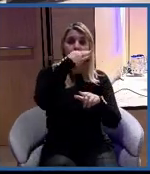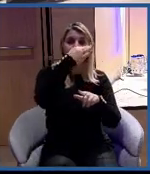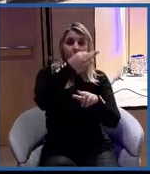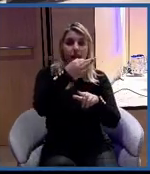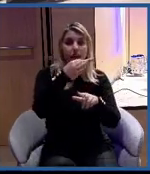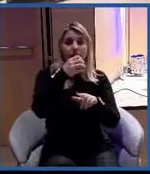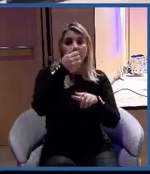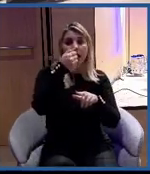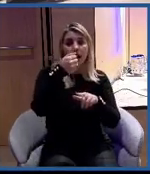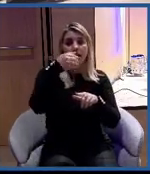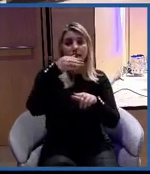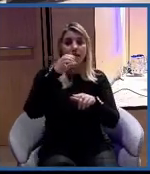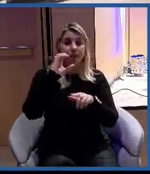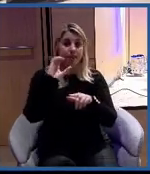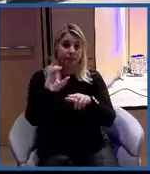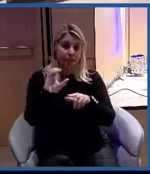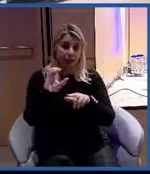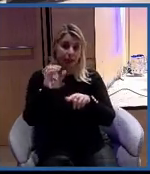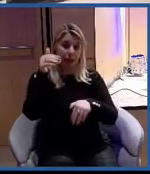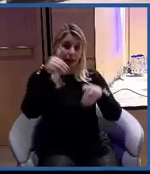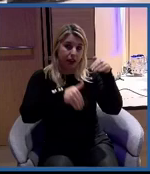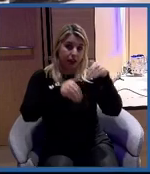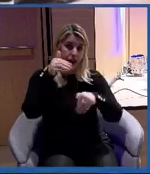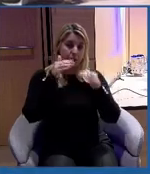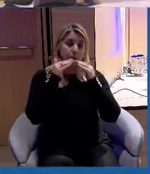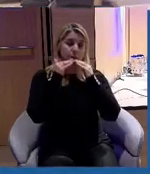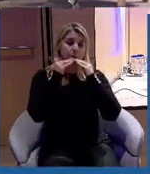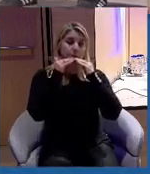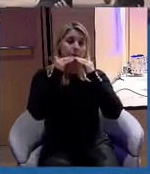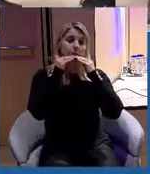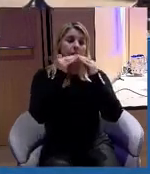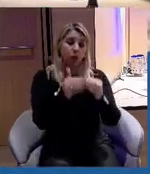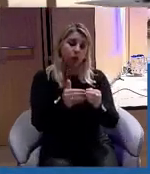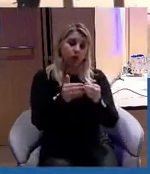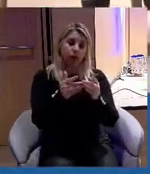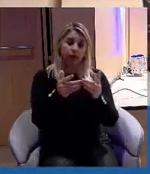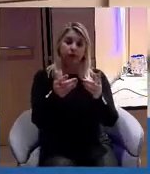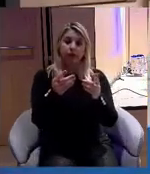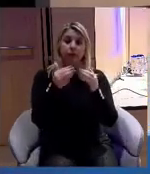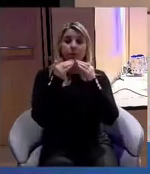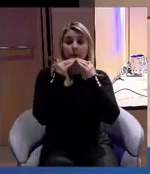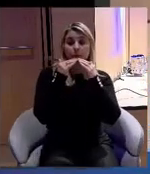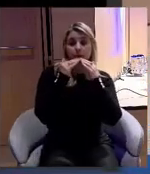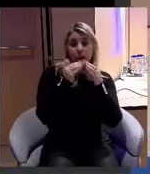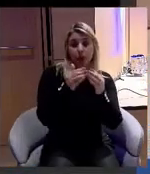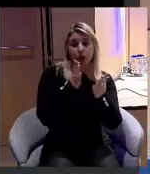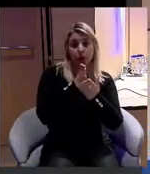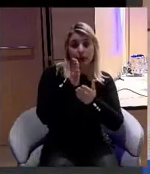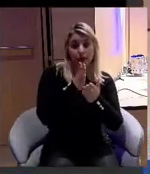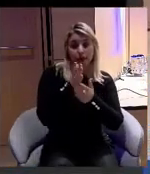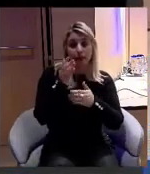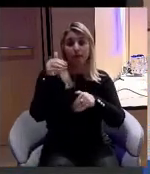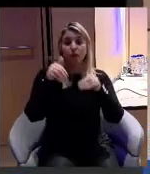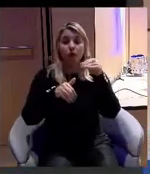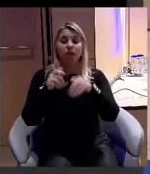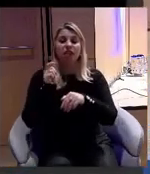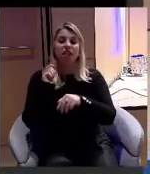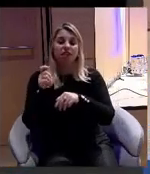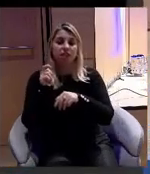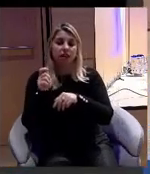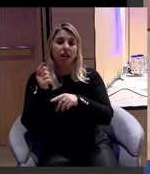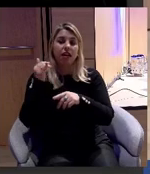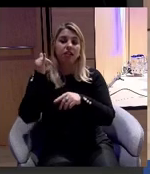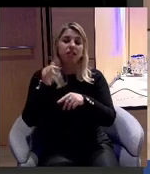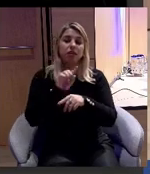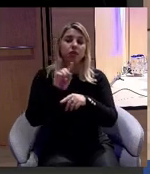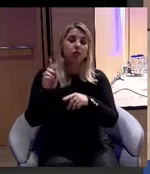ABC electoral que es como un pregunta frecuent tenemos preguntas frecuentes como que se vota Quiénes votan Qué